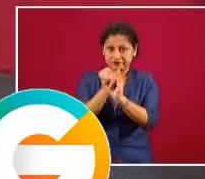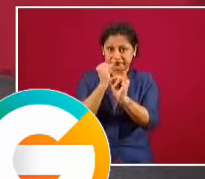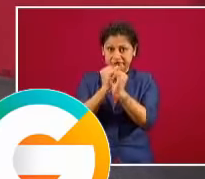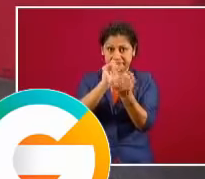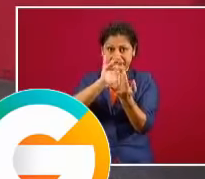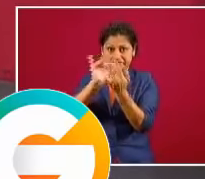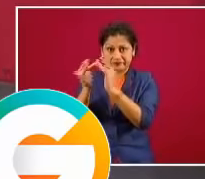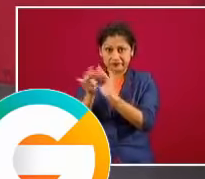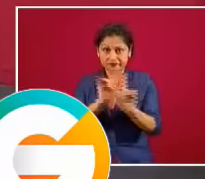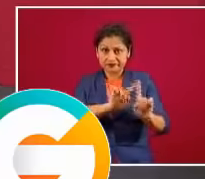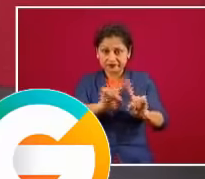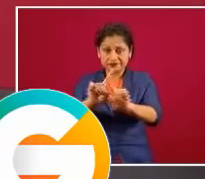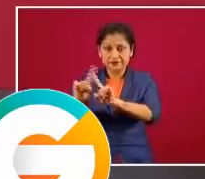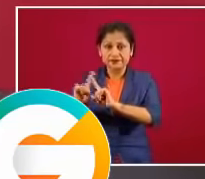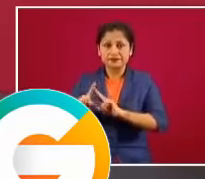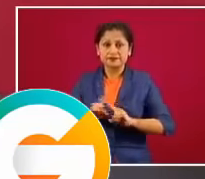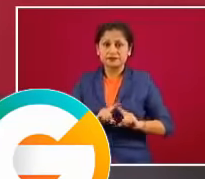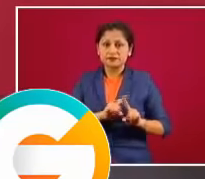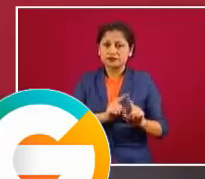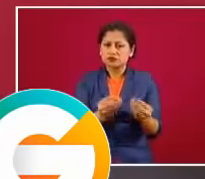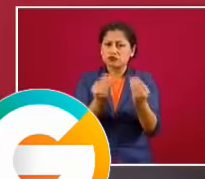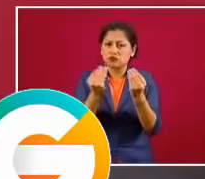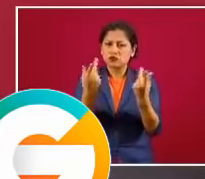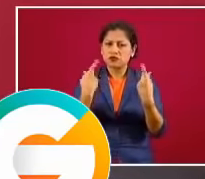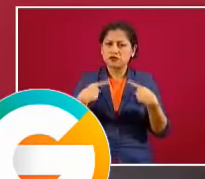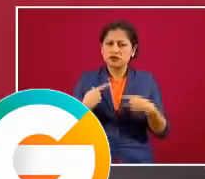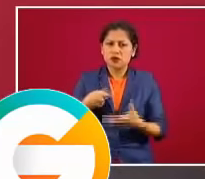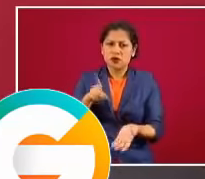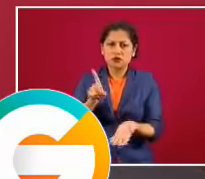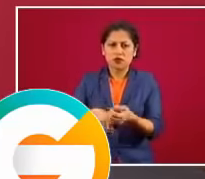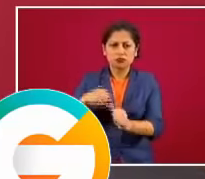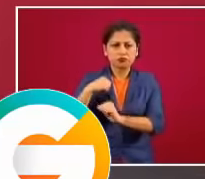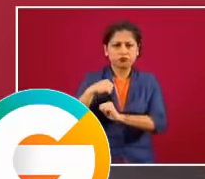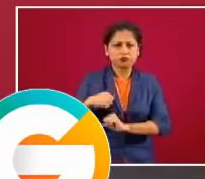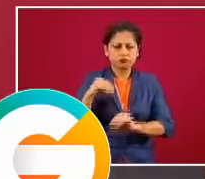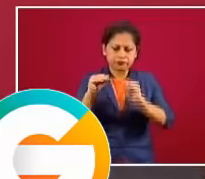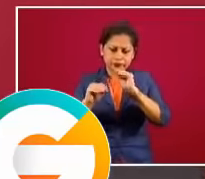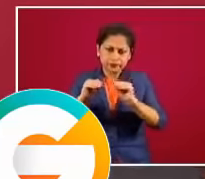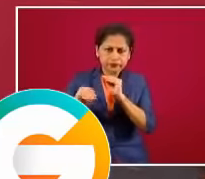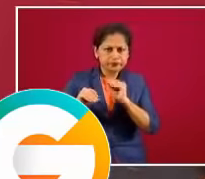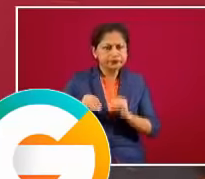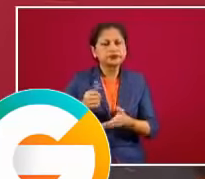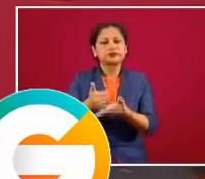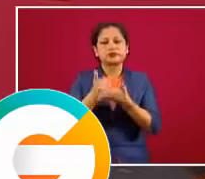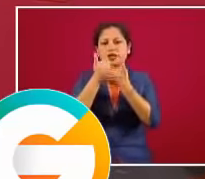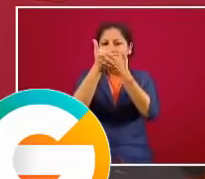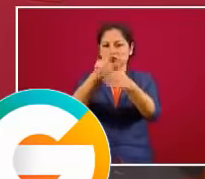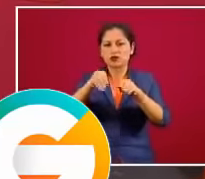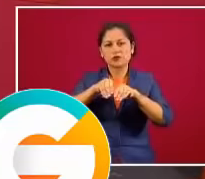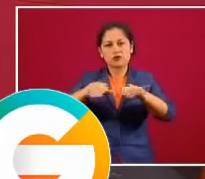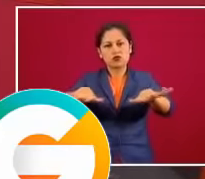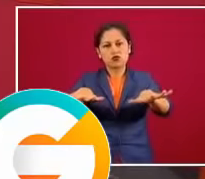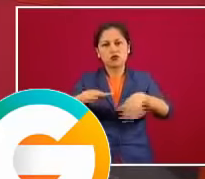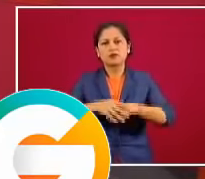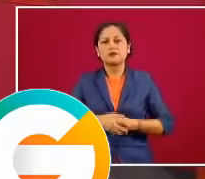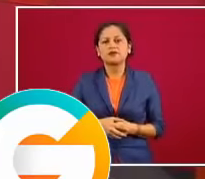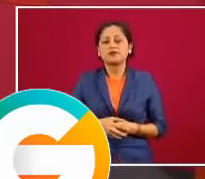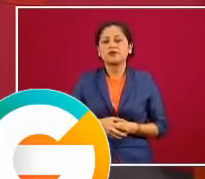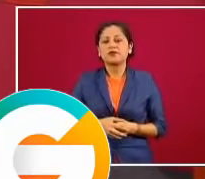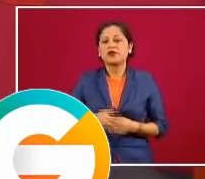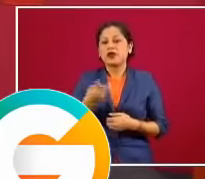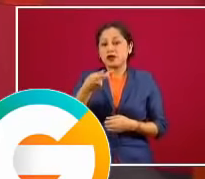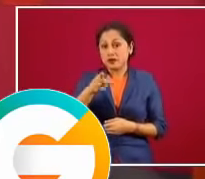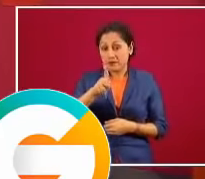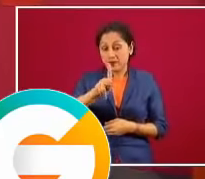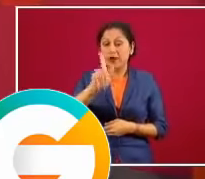muchos voluntarios que ayudan a transmitir información, sino que también mañana vamos